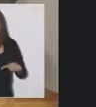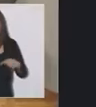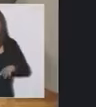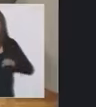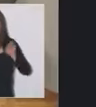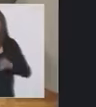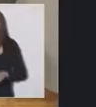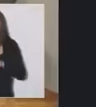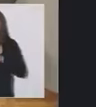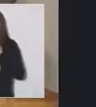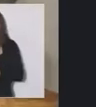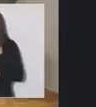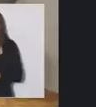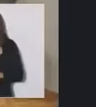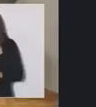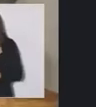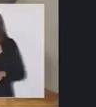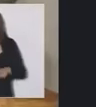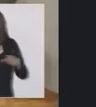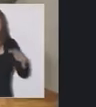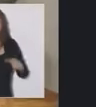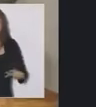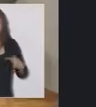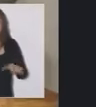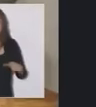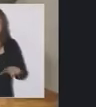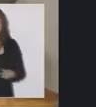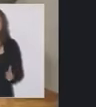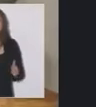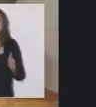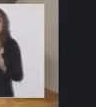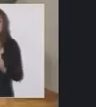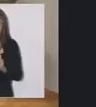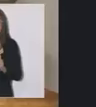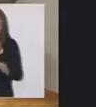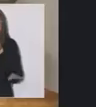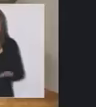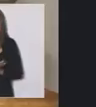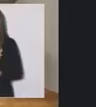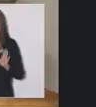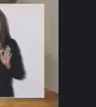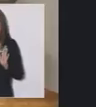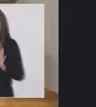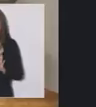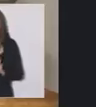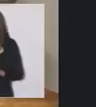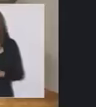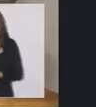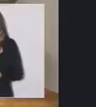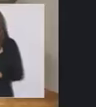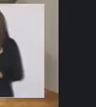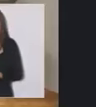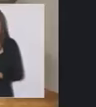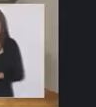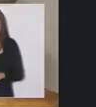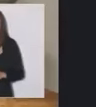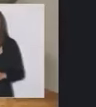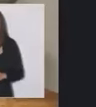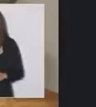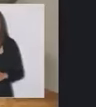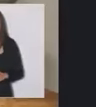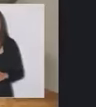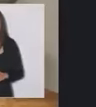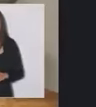hizo sobre la opinión de la gente en relación a la reforma electoral y al INE y a la forma